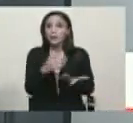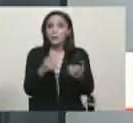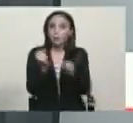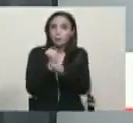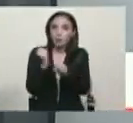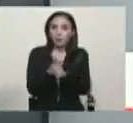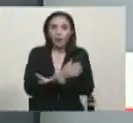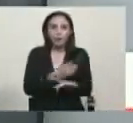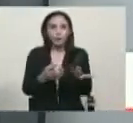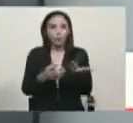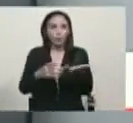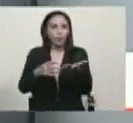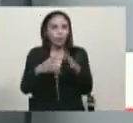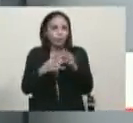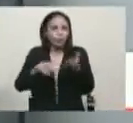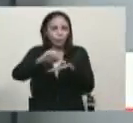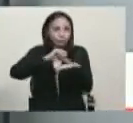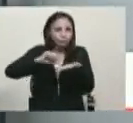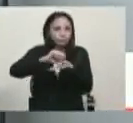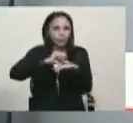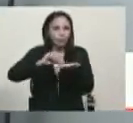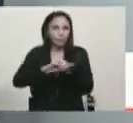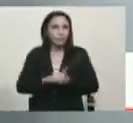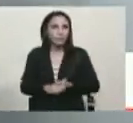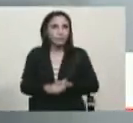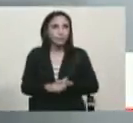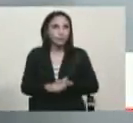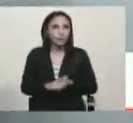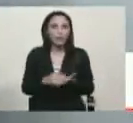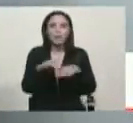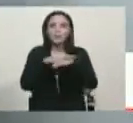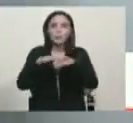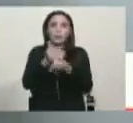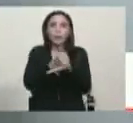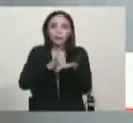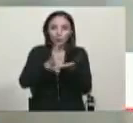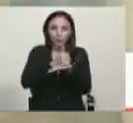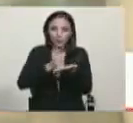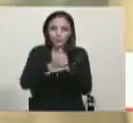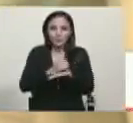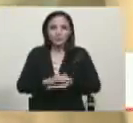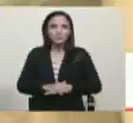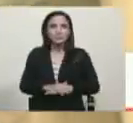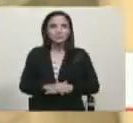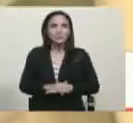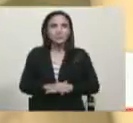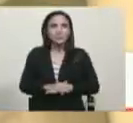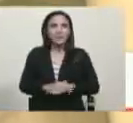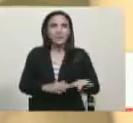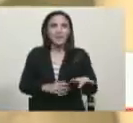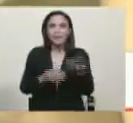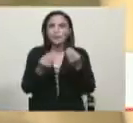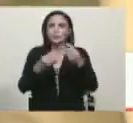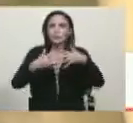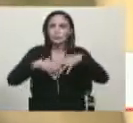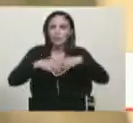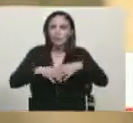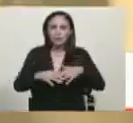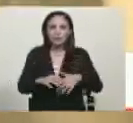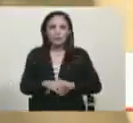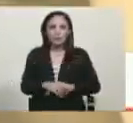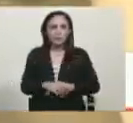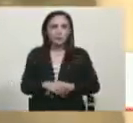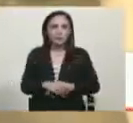de fabricar, actualmente contamos 216 productos, de los cuales